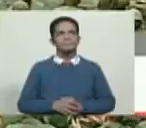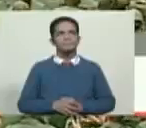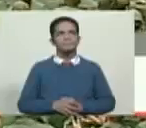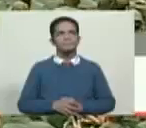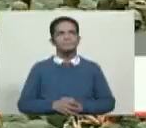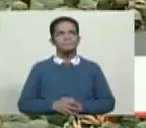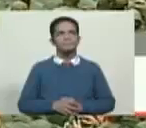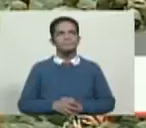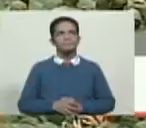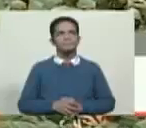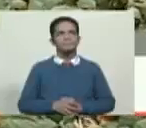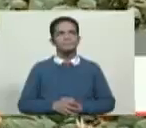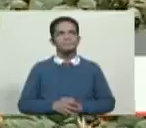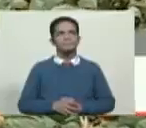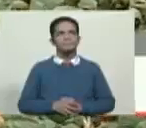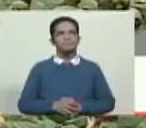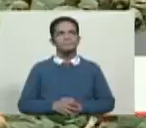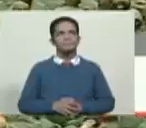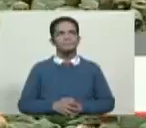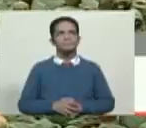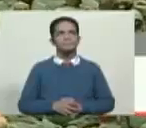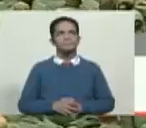capital.